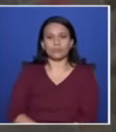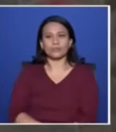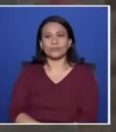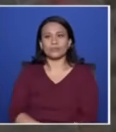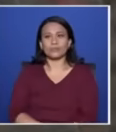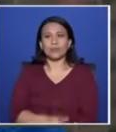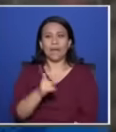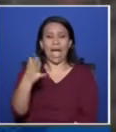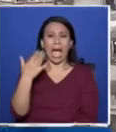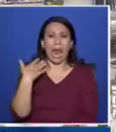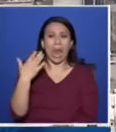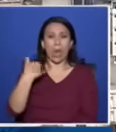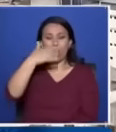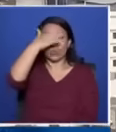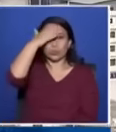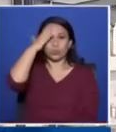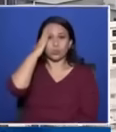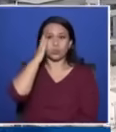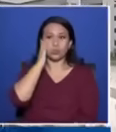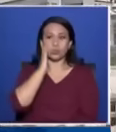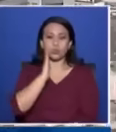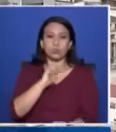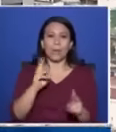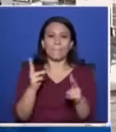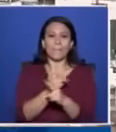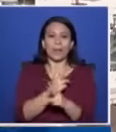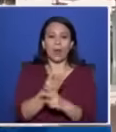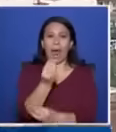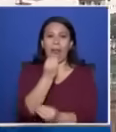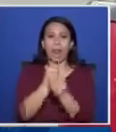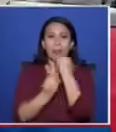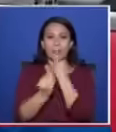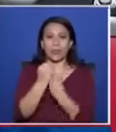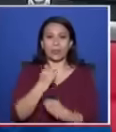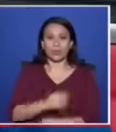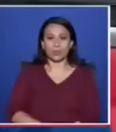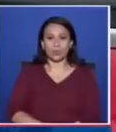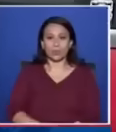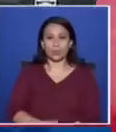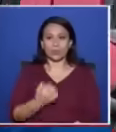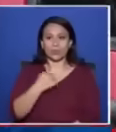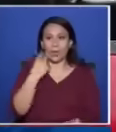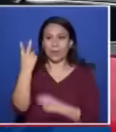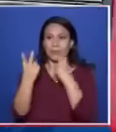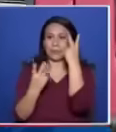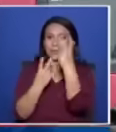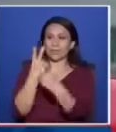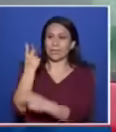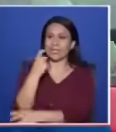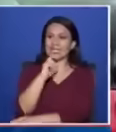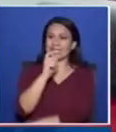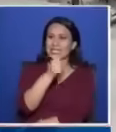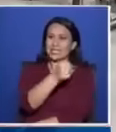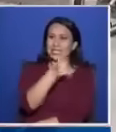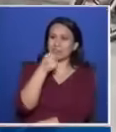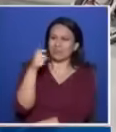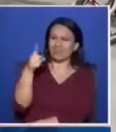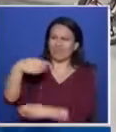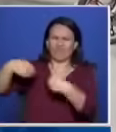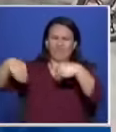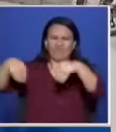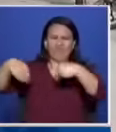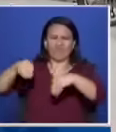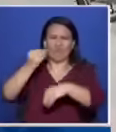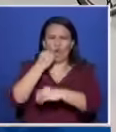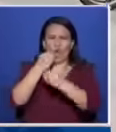Las altas temperaturas están poniendo en riesgo la seguridad de los alimentos. En un recorrido por varios frigoríficos de Guayaquil, Televistazo